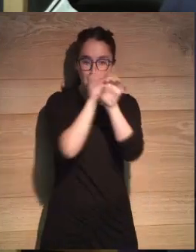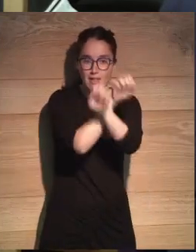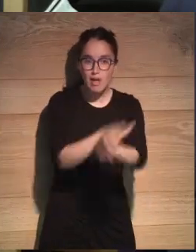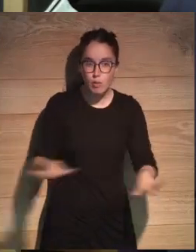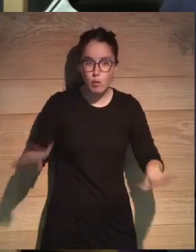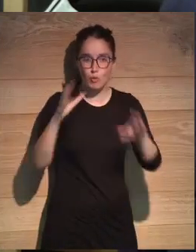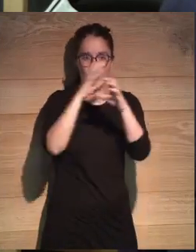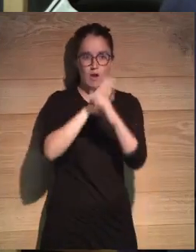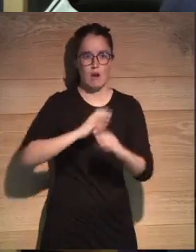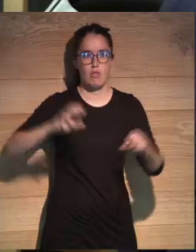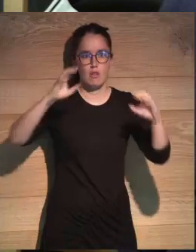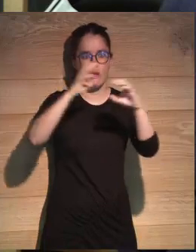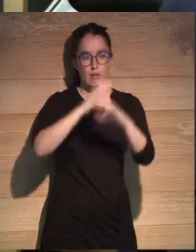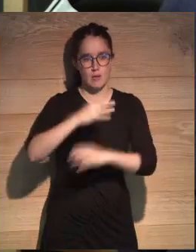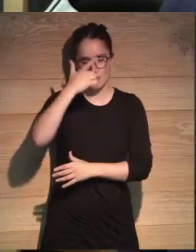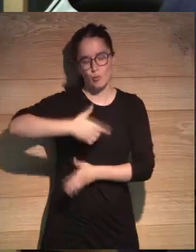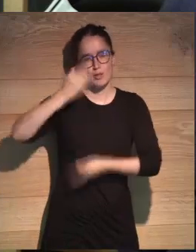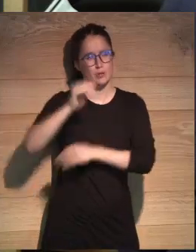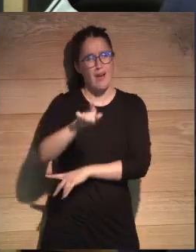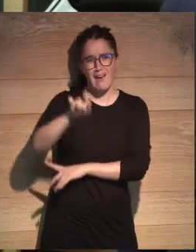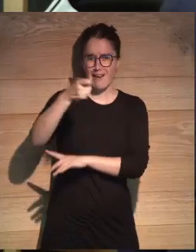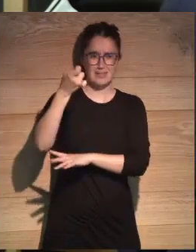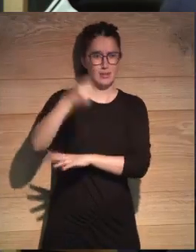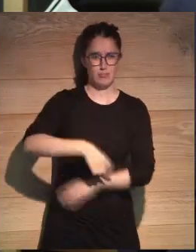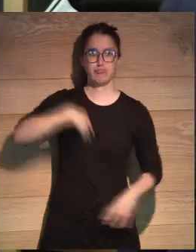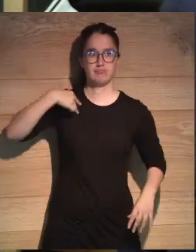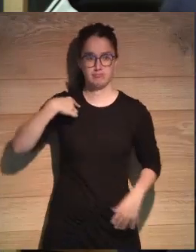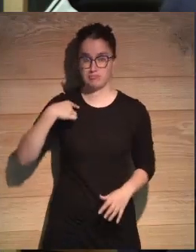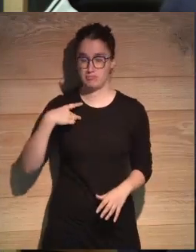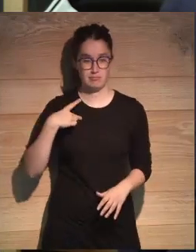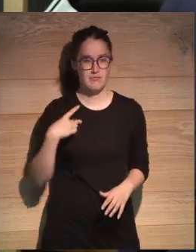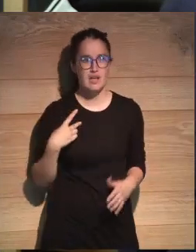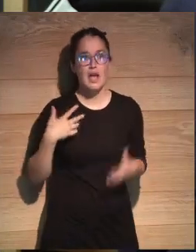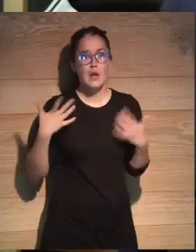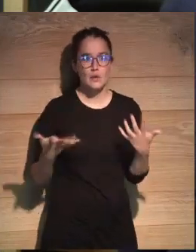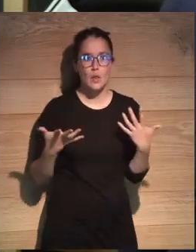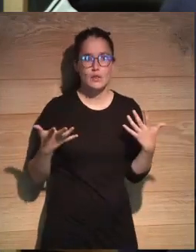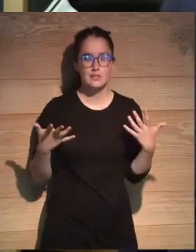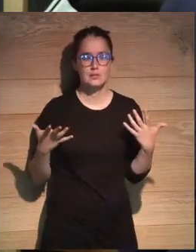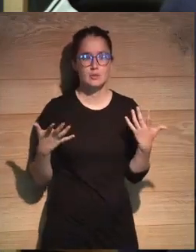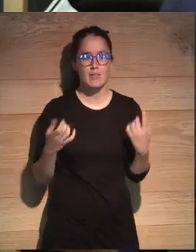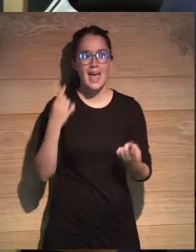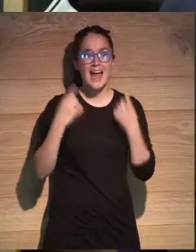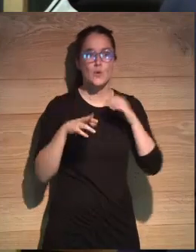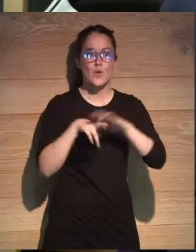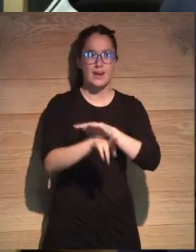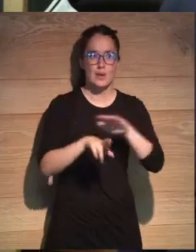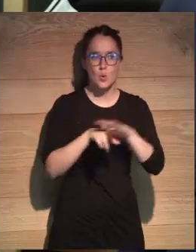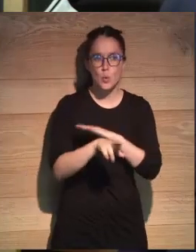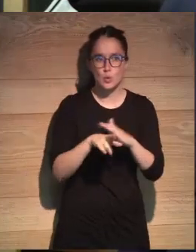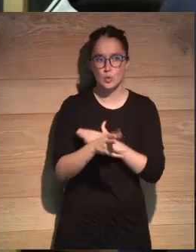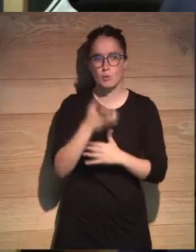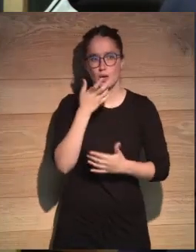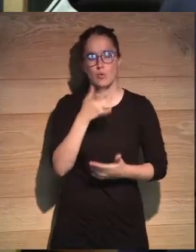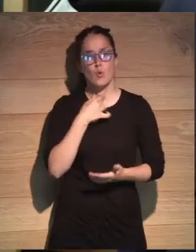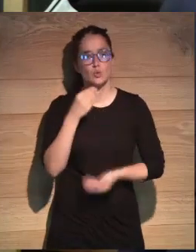la ciencia que yo creo que tiene un éxito global, no tenemos más que verlo. Entonces seguramente hay ciertos recursos,